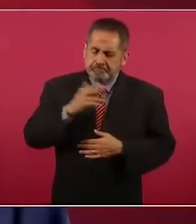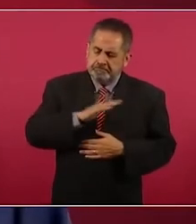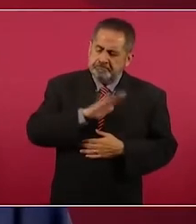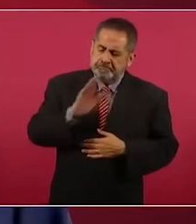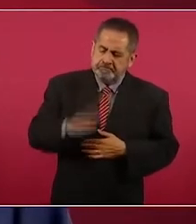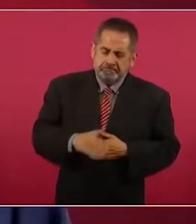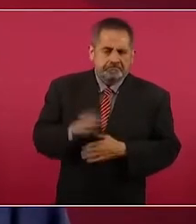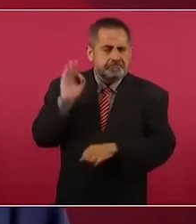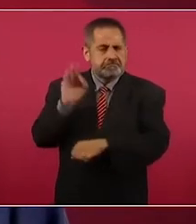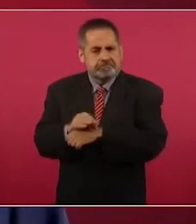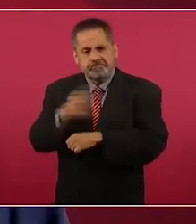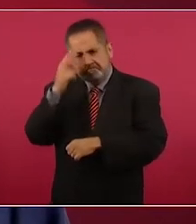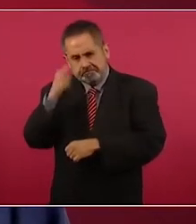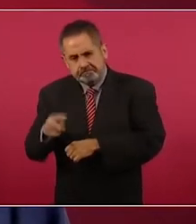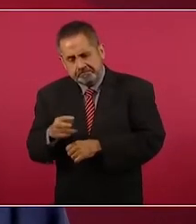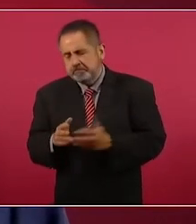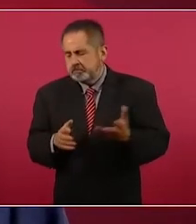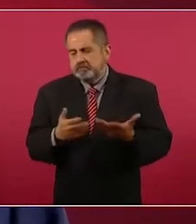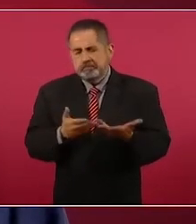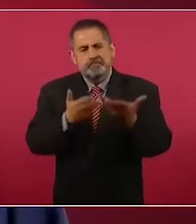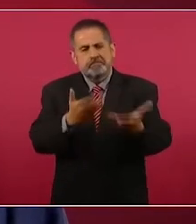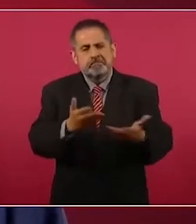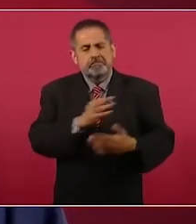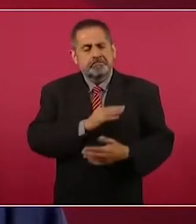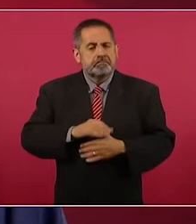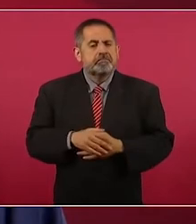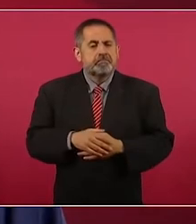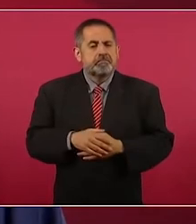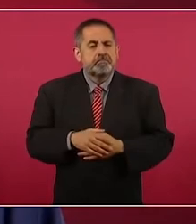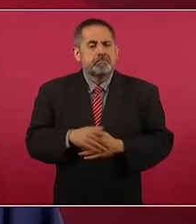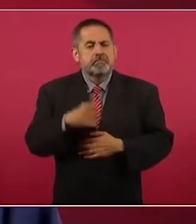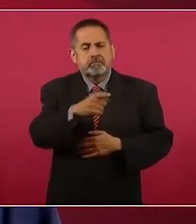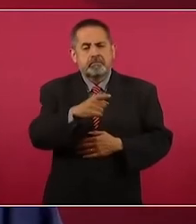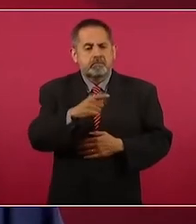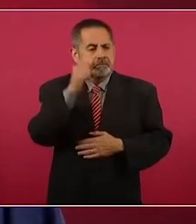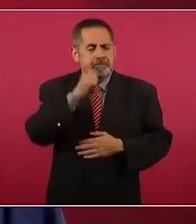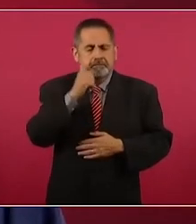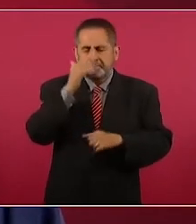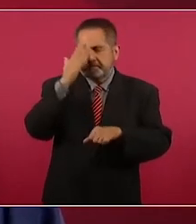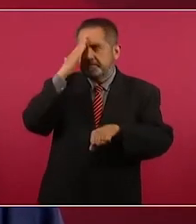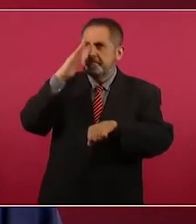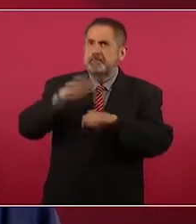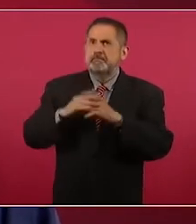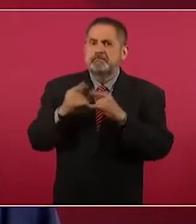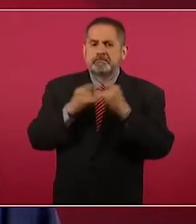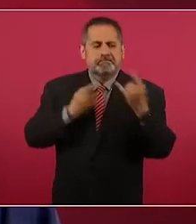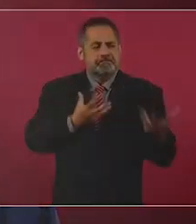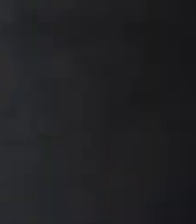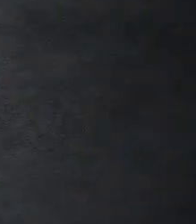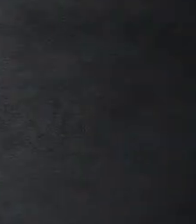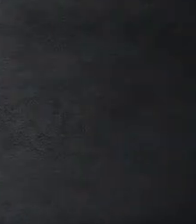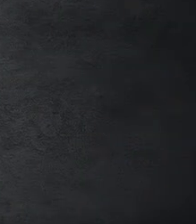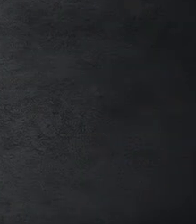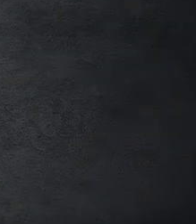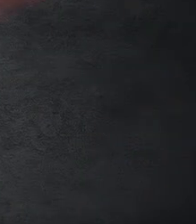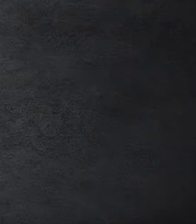deber y que van a contar siempre con nosotros.